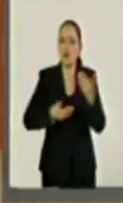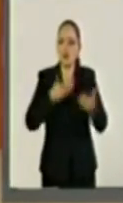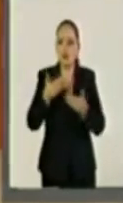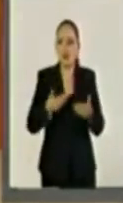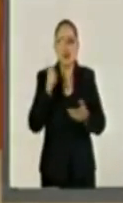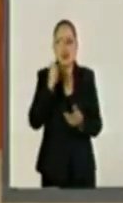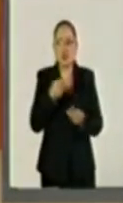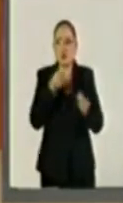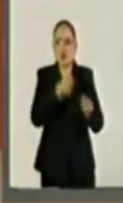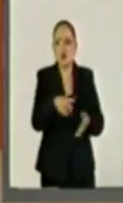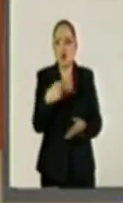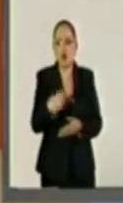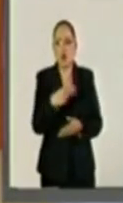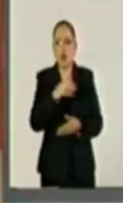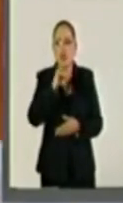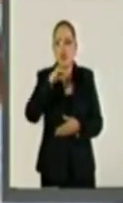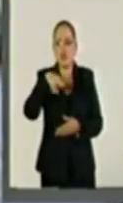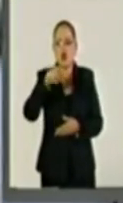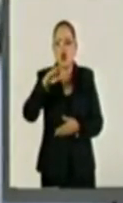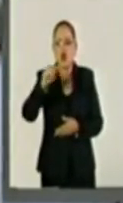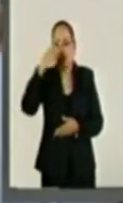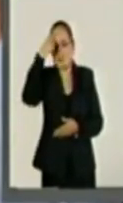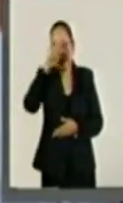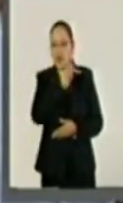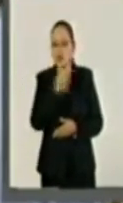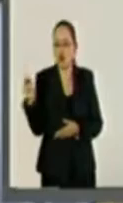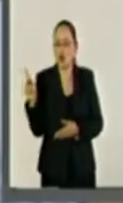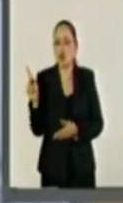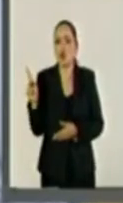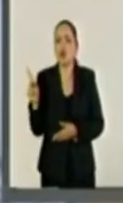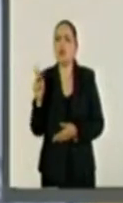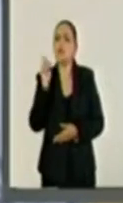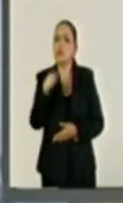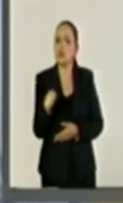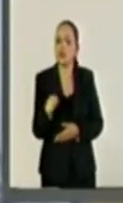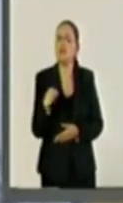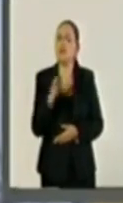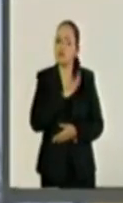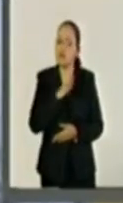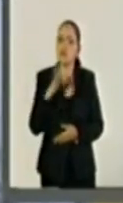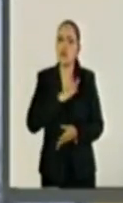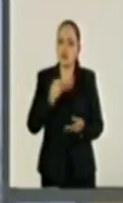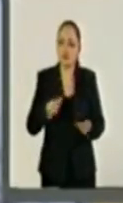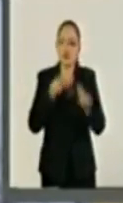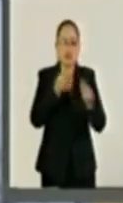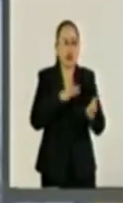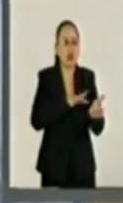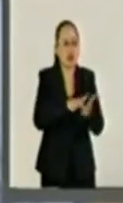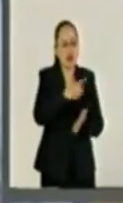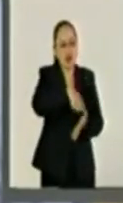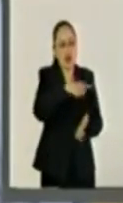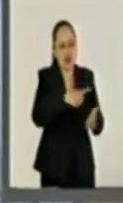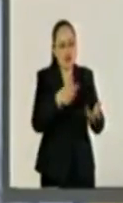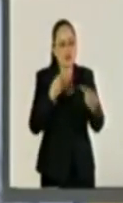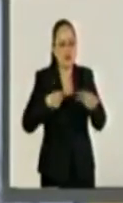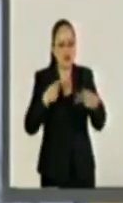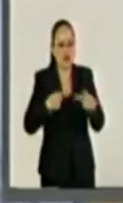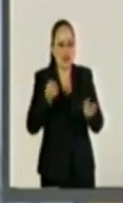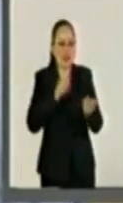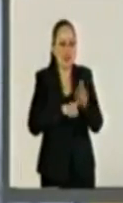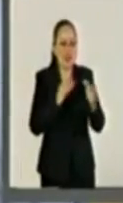se denominó Infonavit para Todos y permitía brindarles un apoyo sobre vivienda a los trabajadores